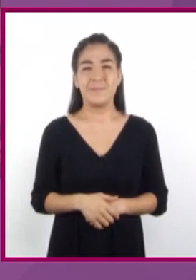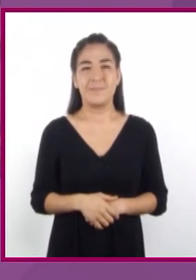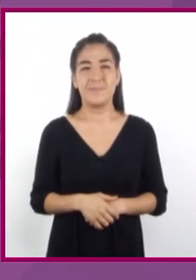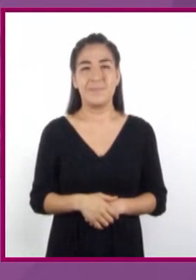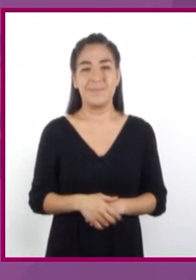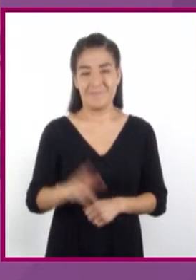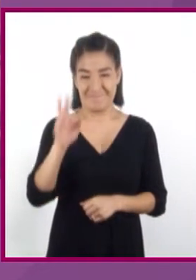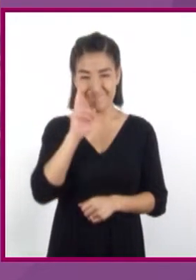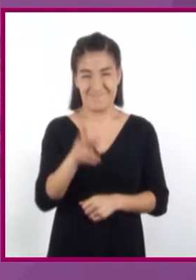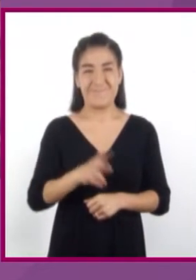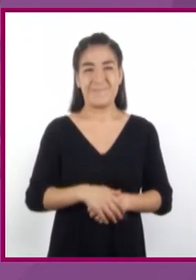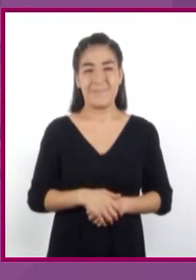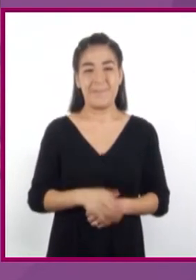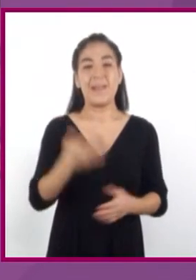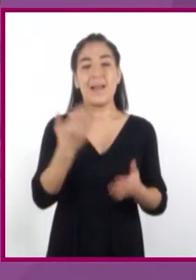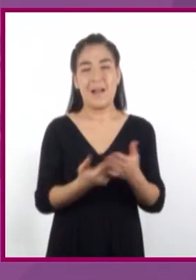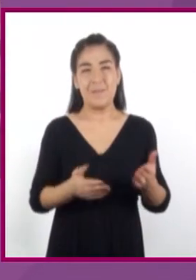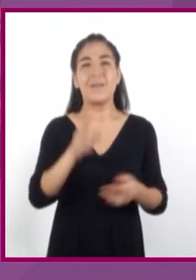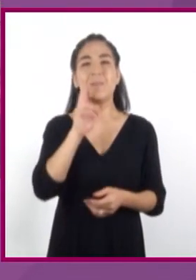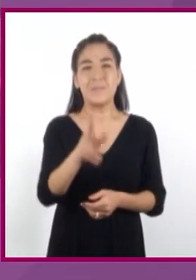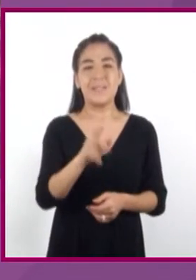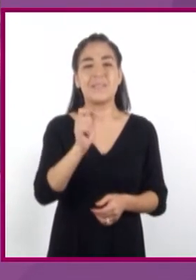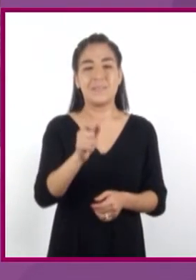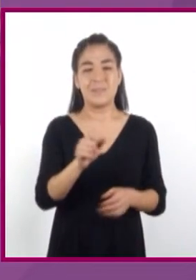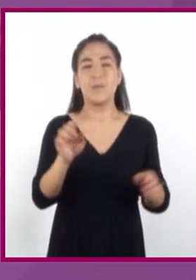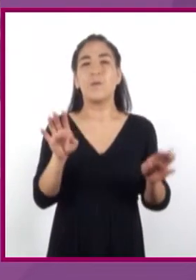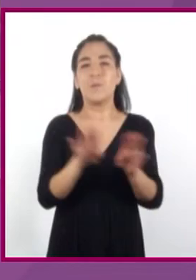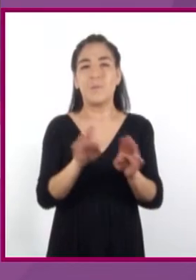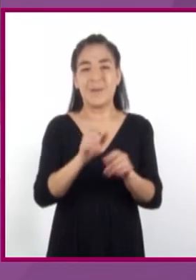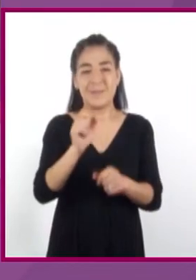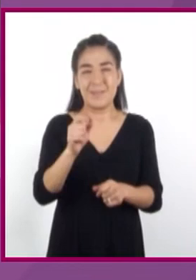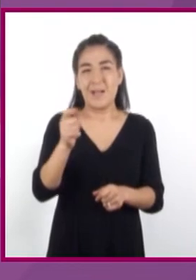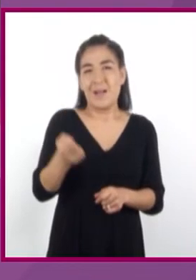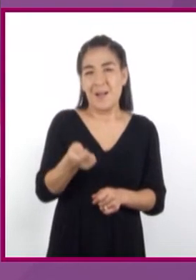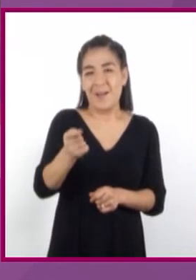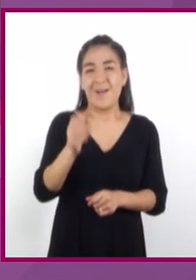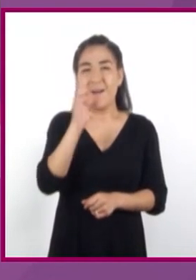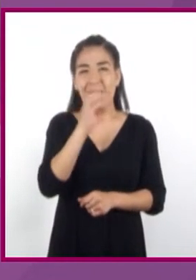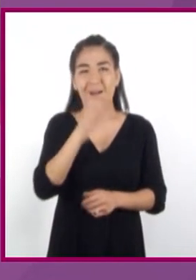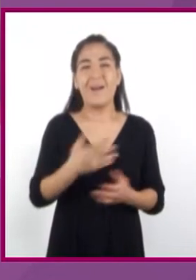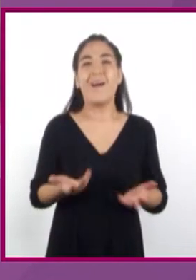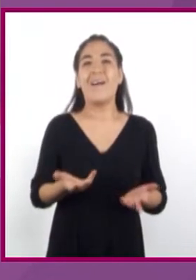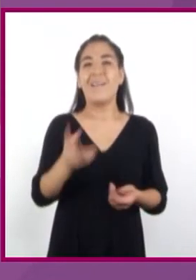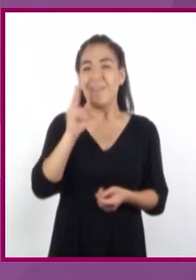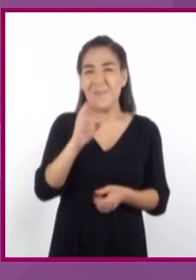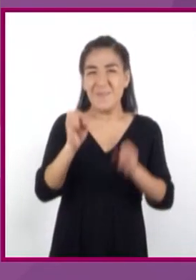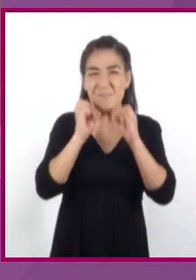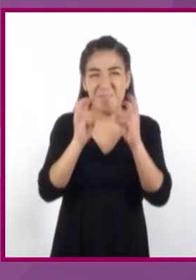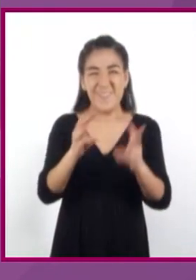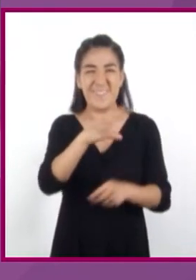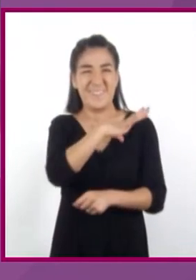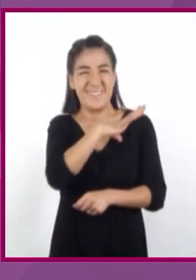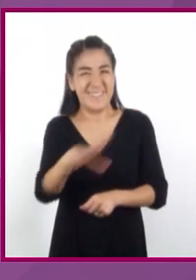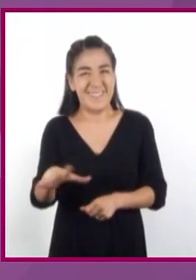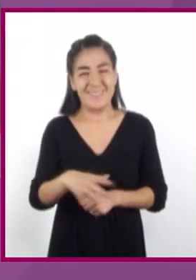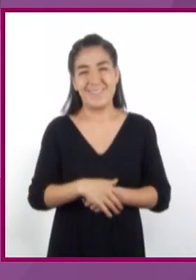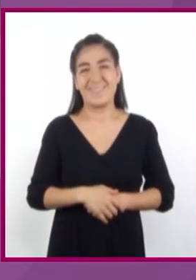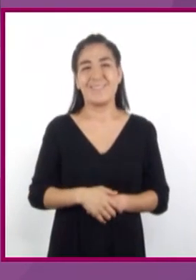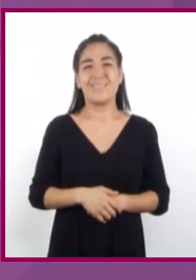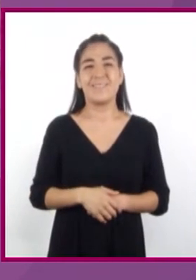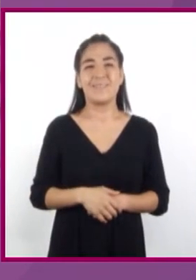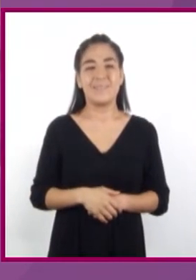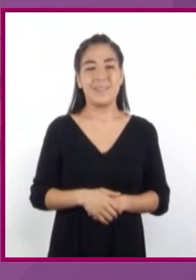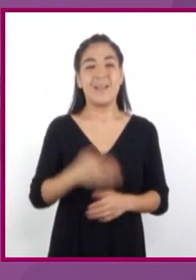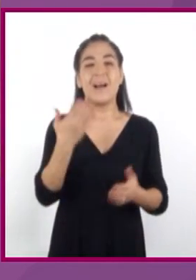Como puedes ver. Y ahora lo vamos a pasar sobre la flama. ¡Guau, María! ¡Está increíble!